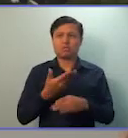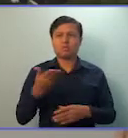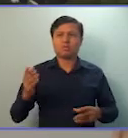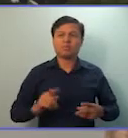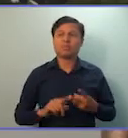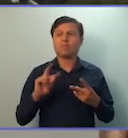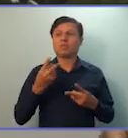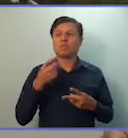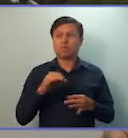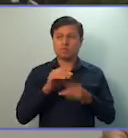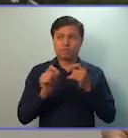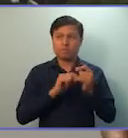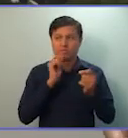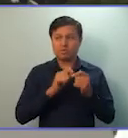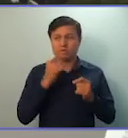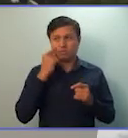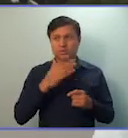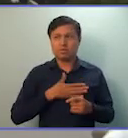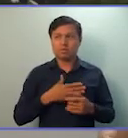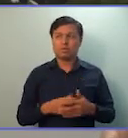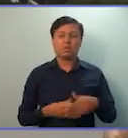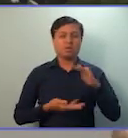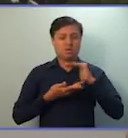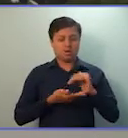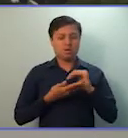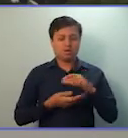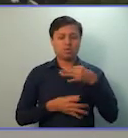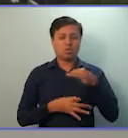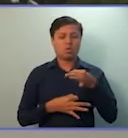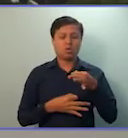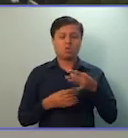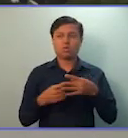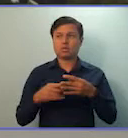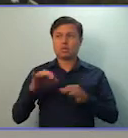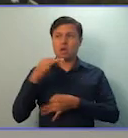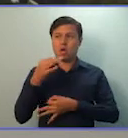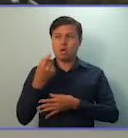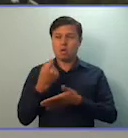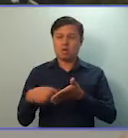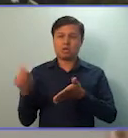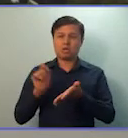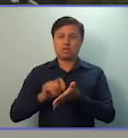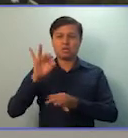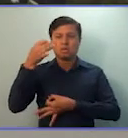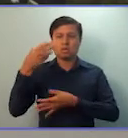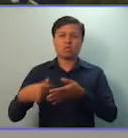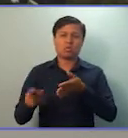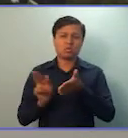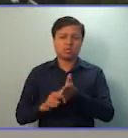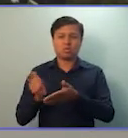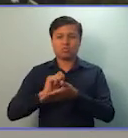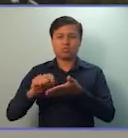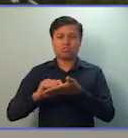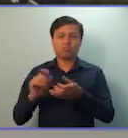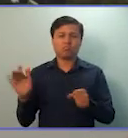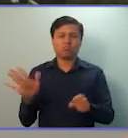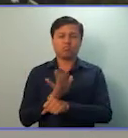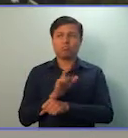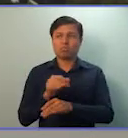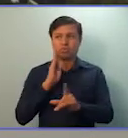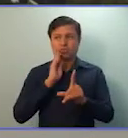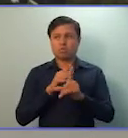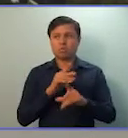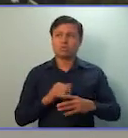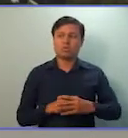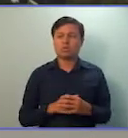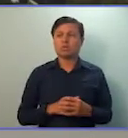y hay un específico que es donde van las papeletas las actas de cierre porque esas van esté dirigida